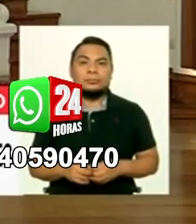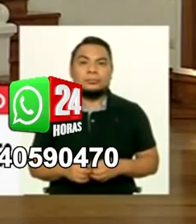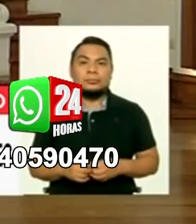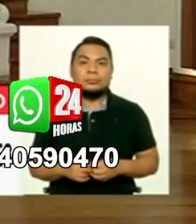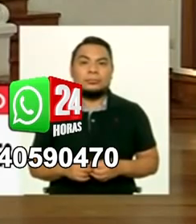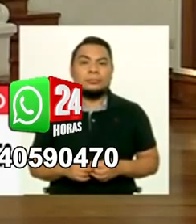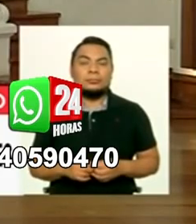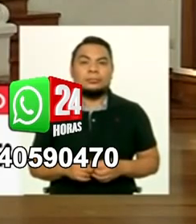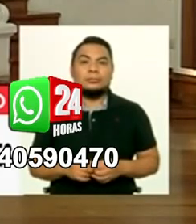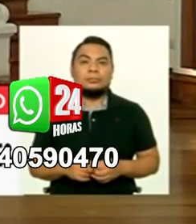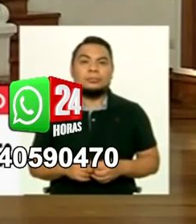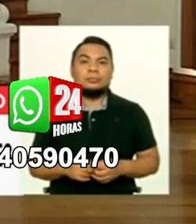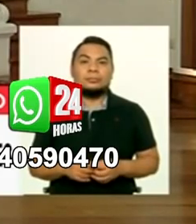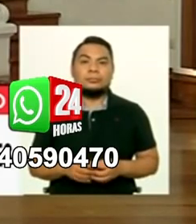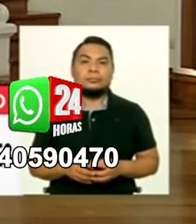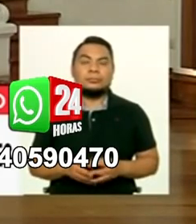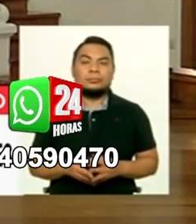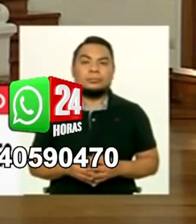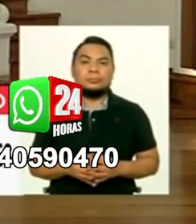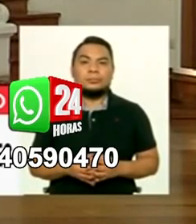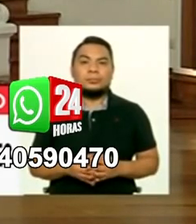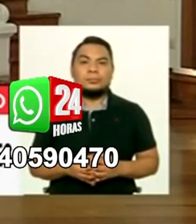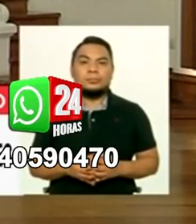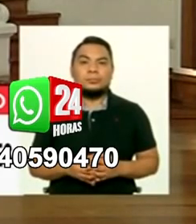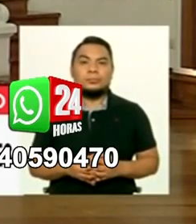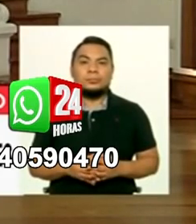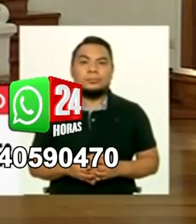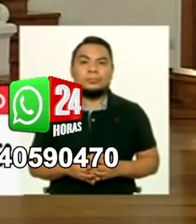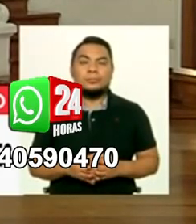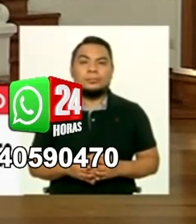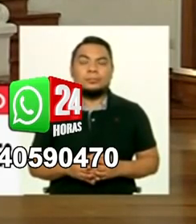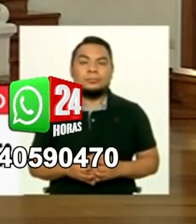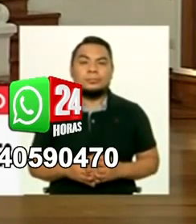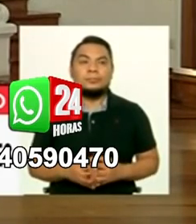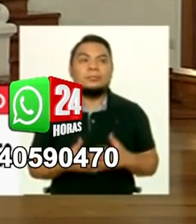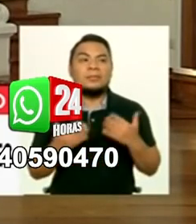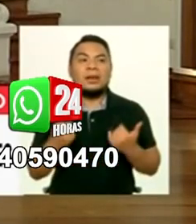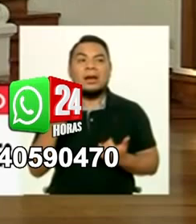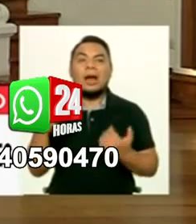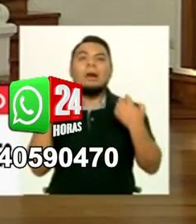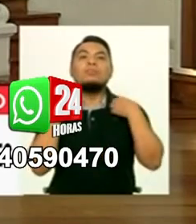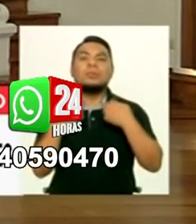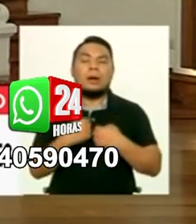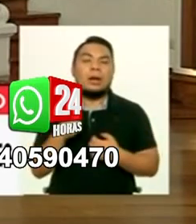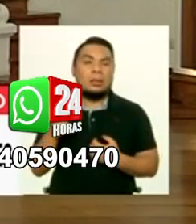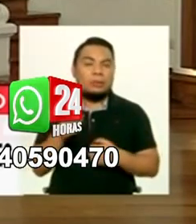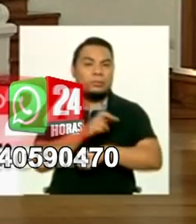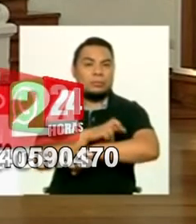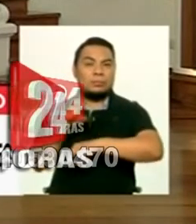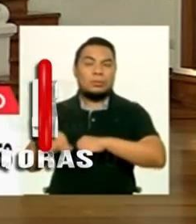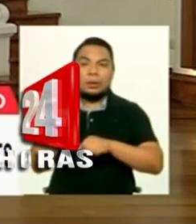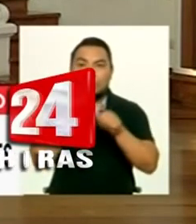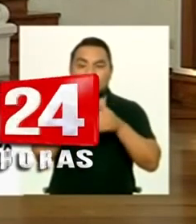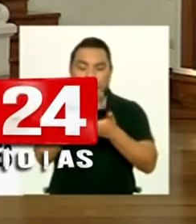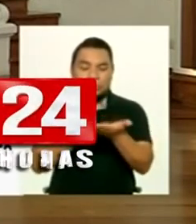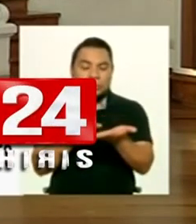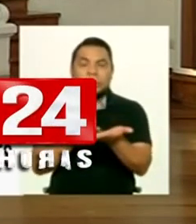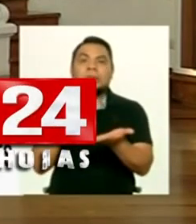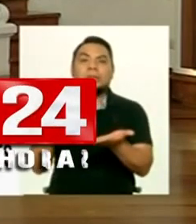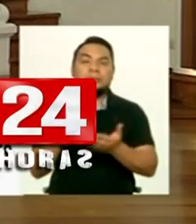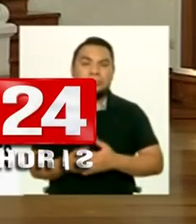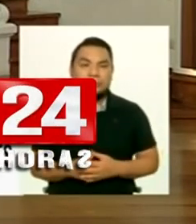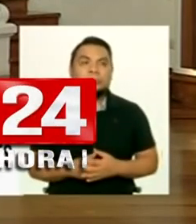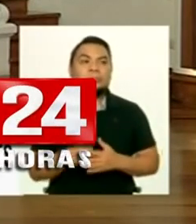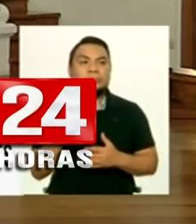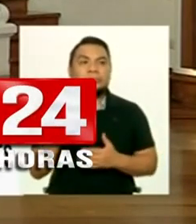Nicolás Bustamante Coronado jura como ministro de Transportes y Comunicaciones, es abogado de profesión. Bien, entonces el presidente